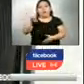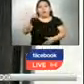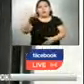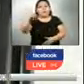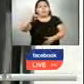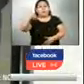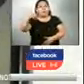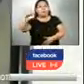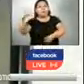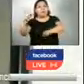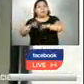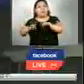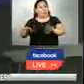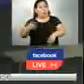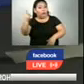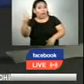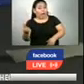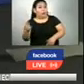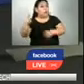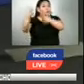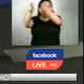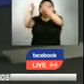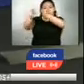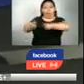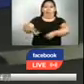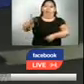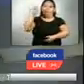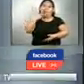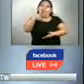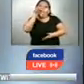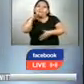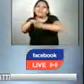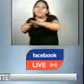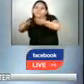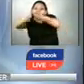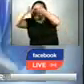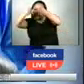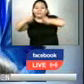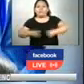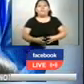$10,000, acusado del desvío de fondos de tiendas penitenciarias.